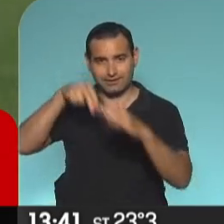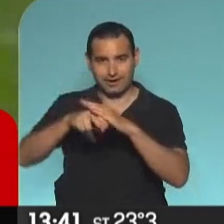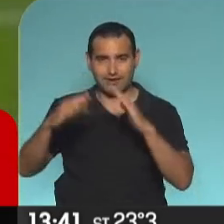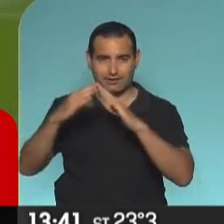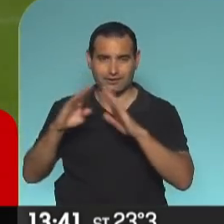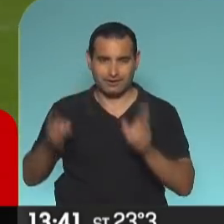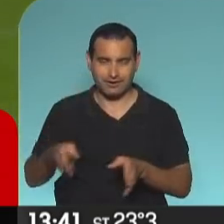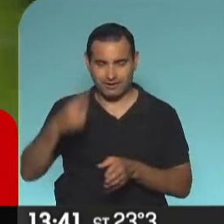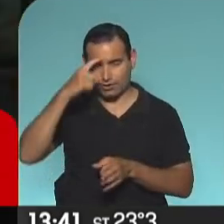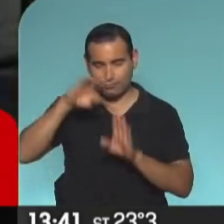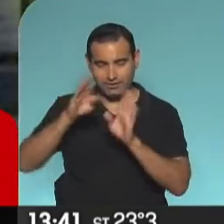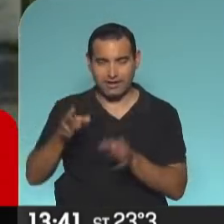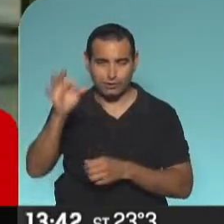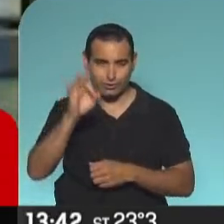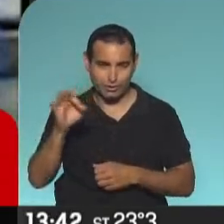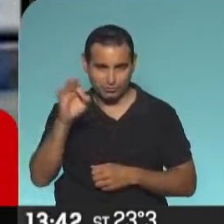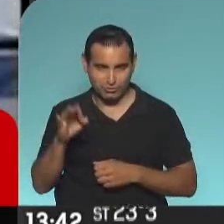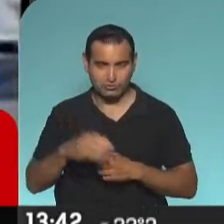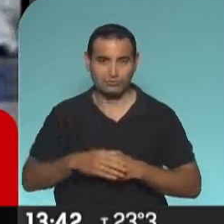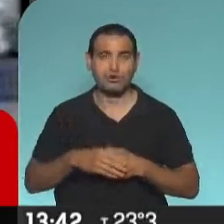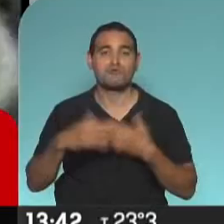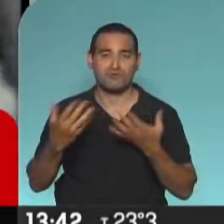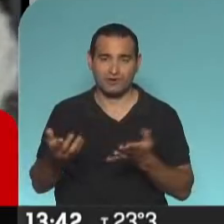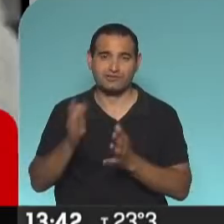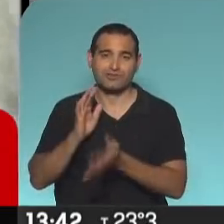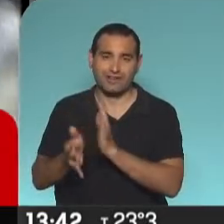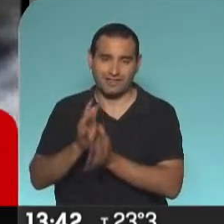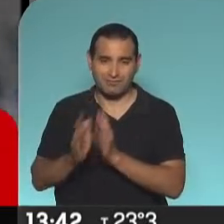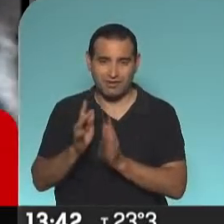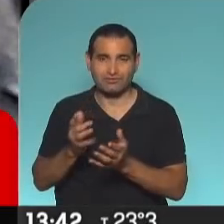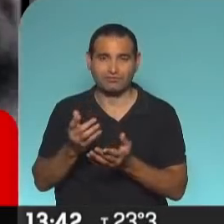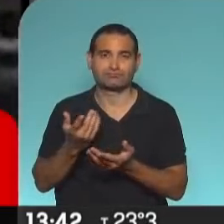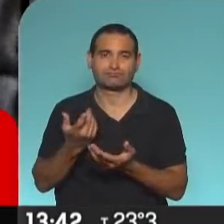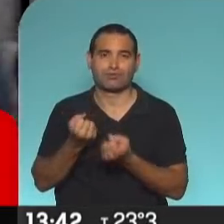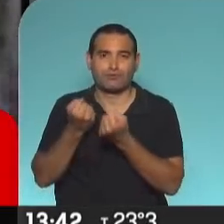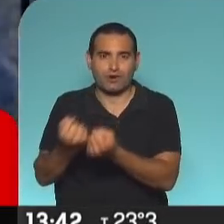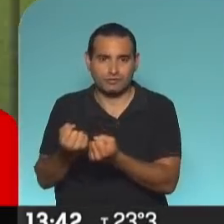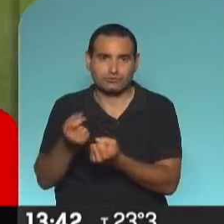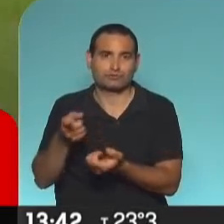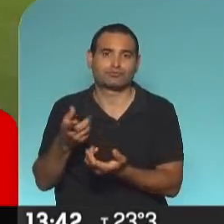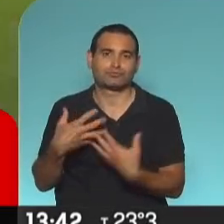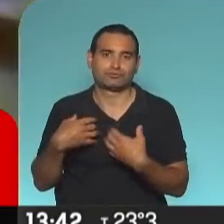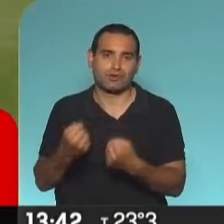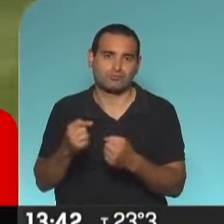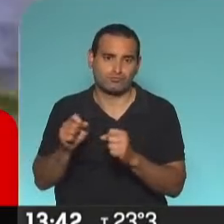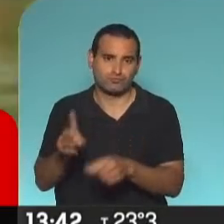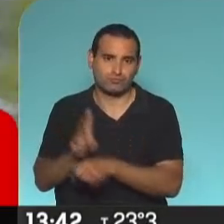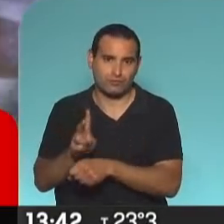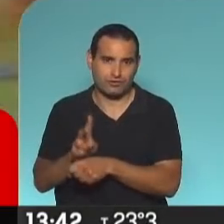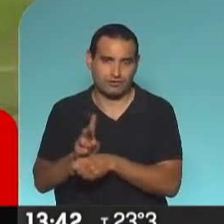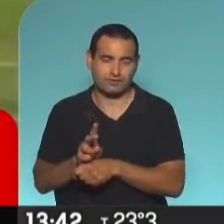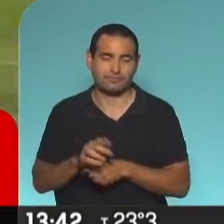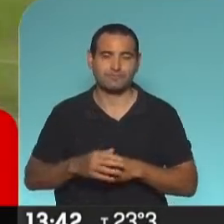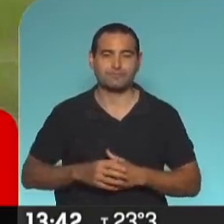y después, por eso se trató de mejorar ya muy tarde esta situación del